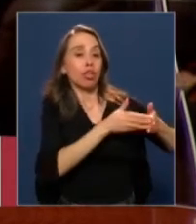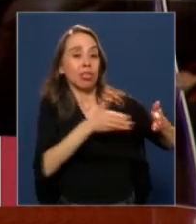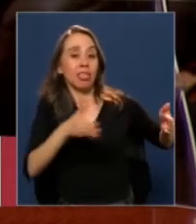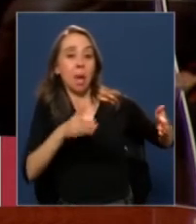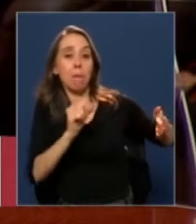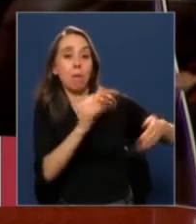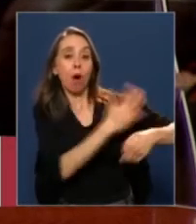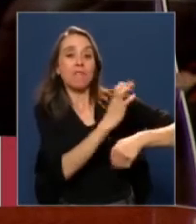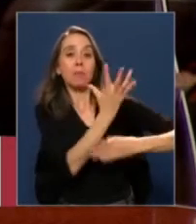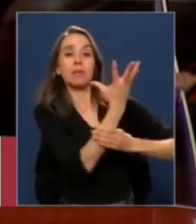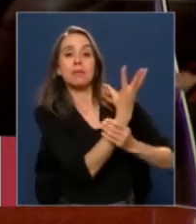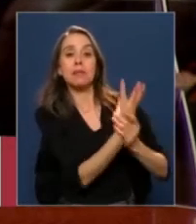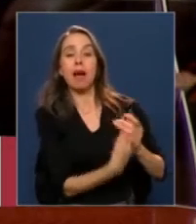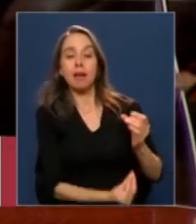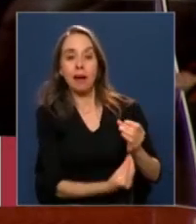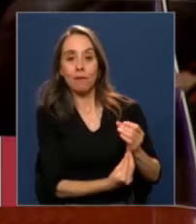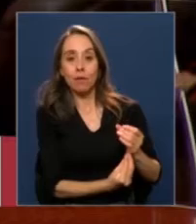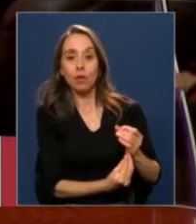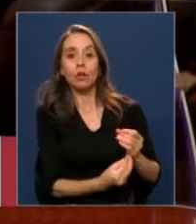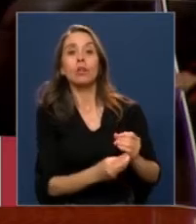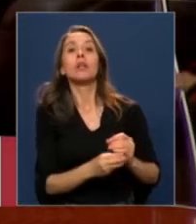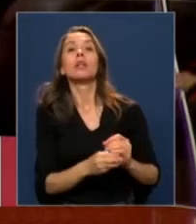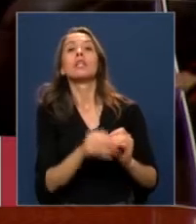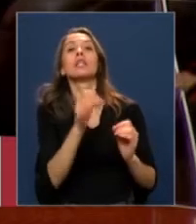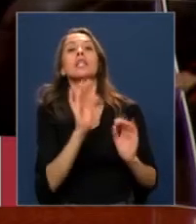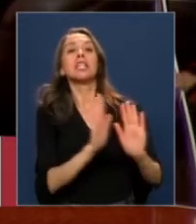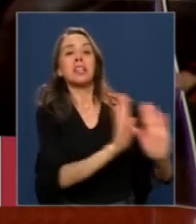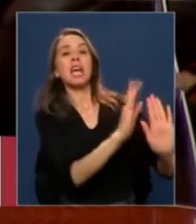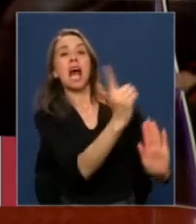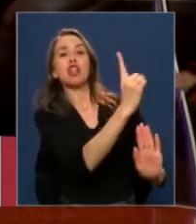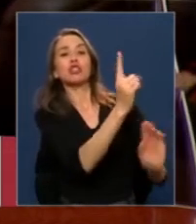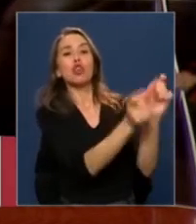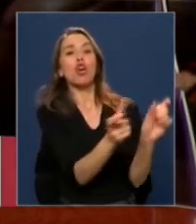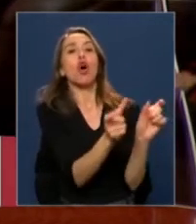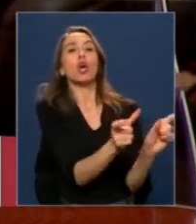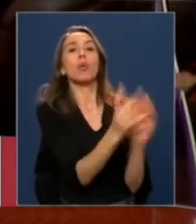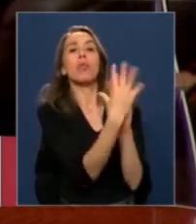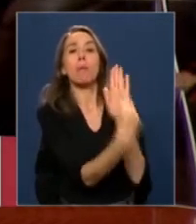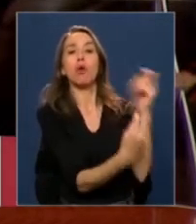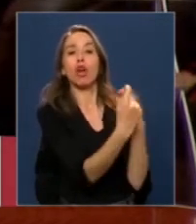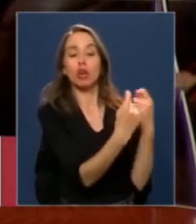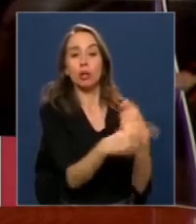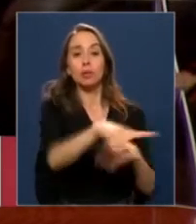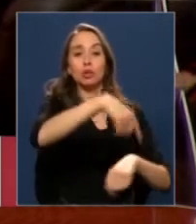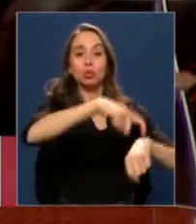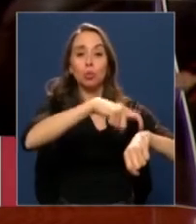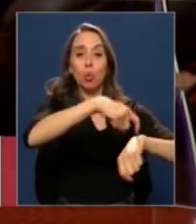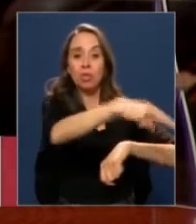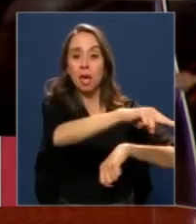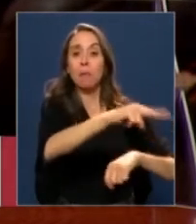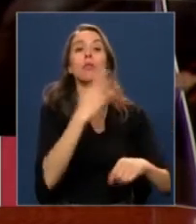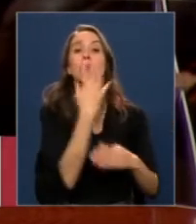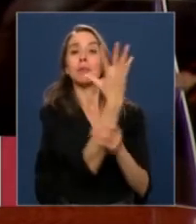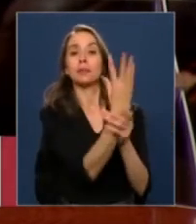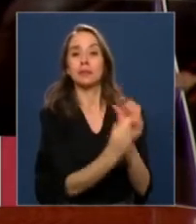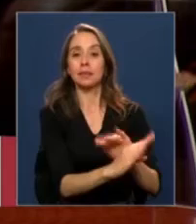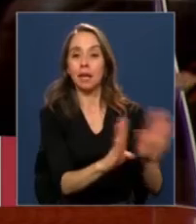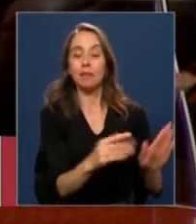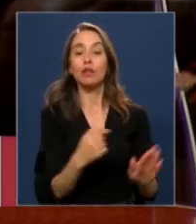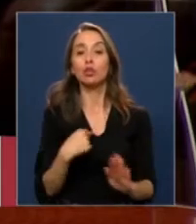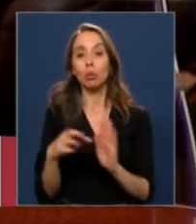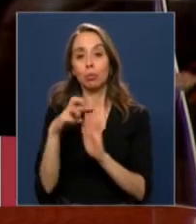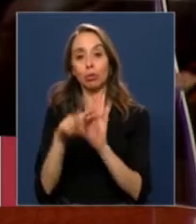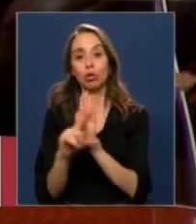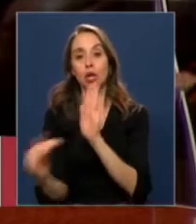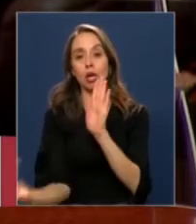se acabó que se queden sólo los guardianes del modelo porque el tiempo de ellos también terminó yo